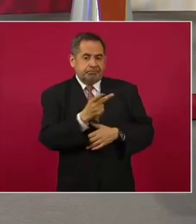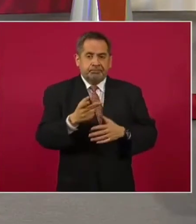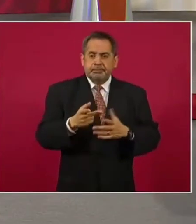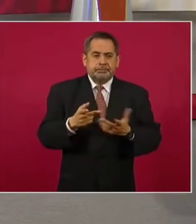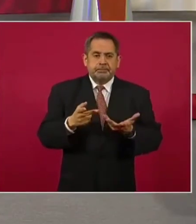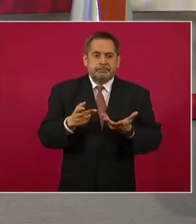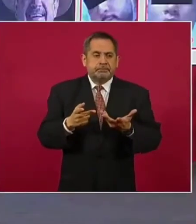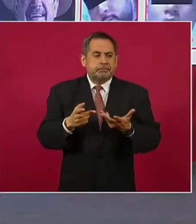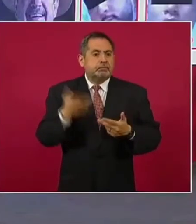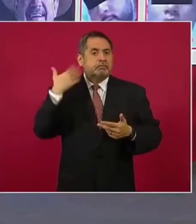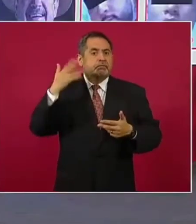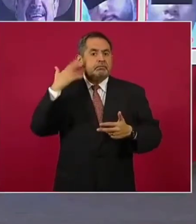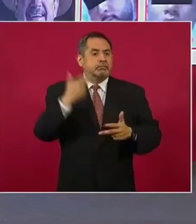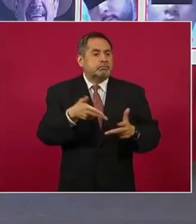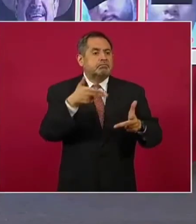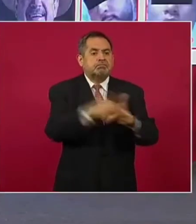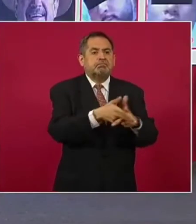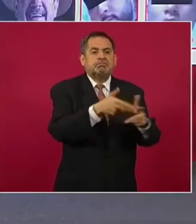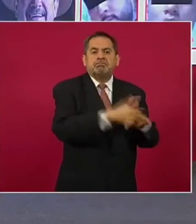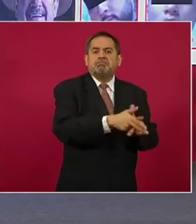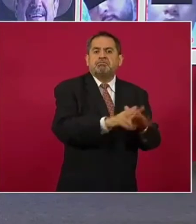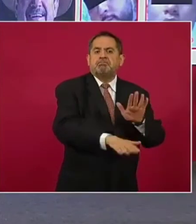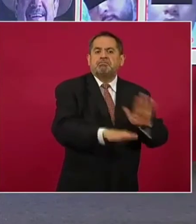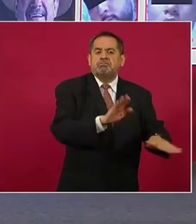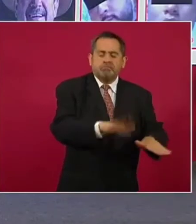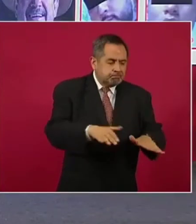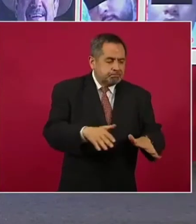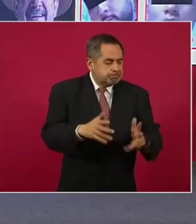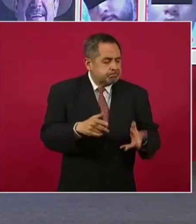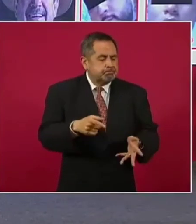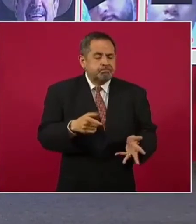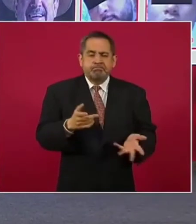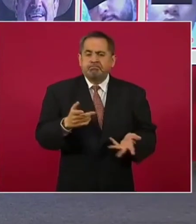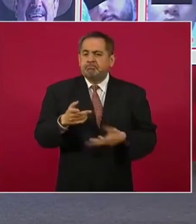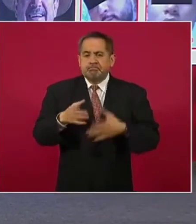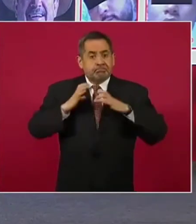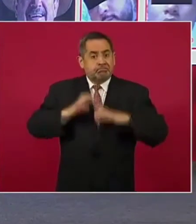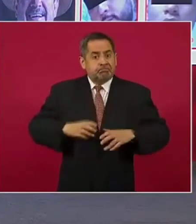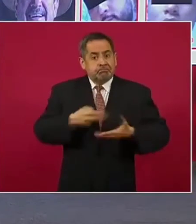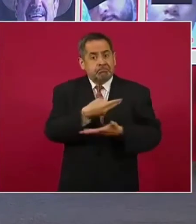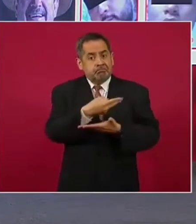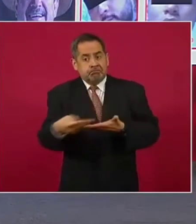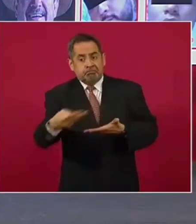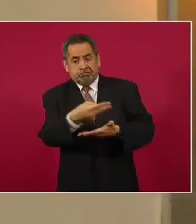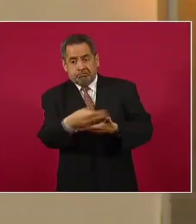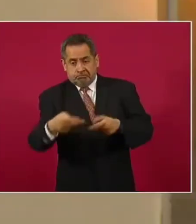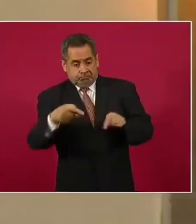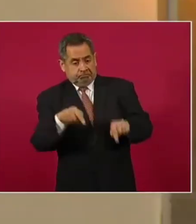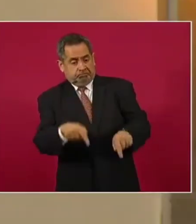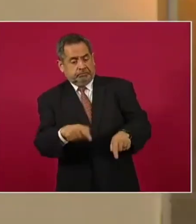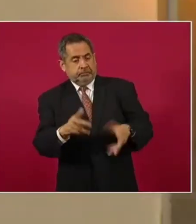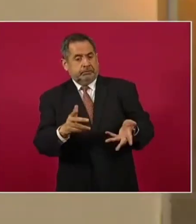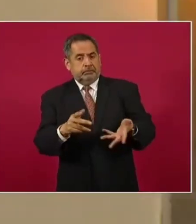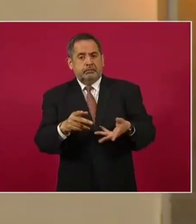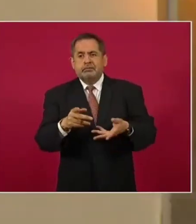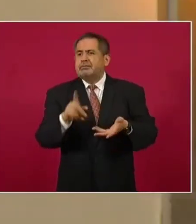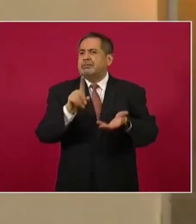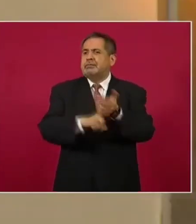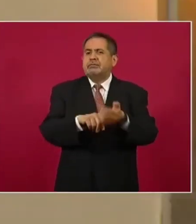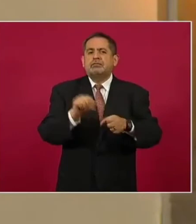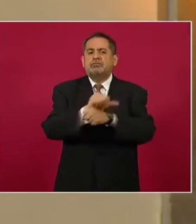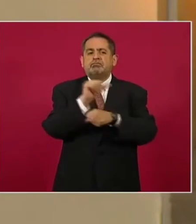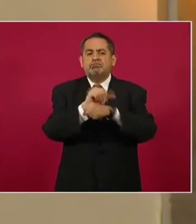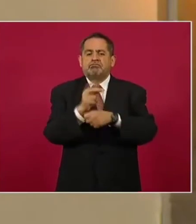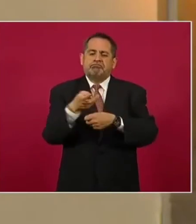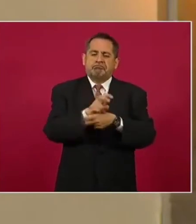privados de la vida por otro grupo criminal y sus cadáveres aparecieron en un cuerpo en un vehículo en